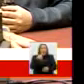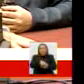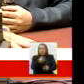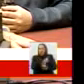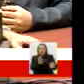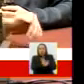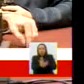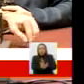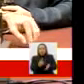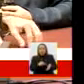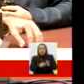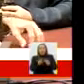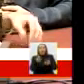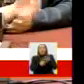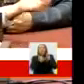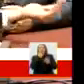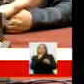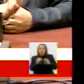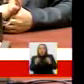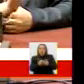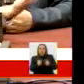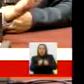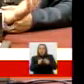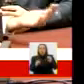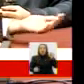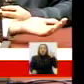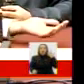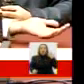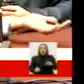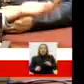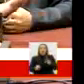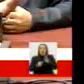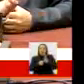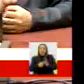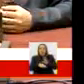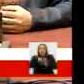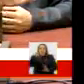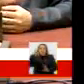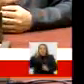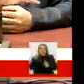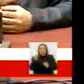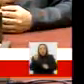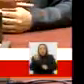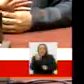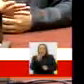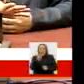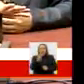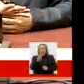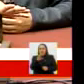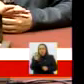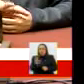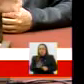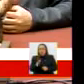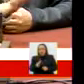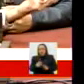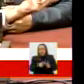que ocurrió, por ejemplo, en este parlamento? Históricamente siempre se ha reelegido los parlamentarios en un promedio de 30 a 40%.